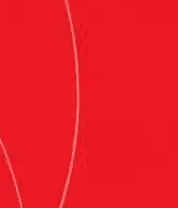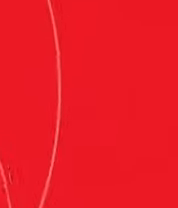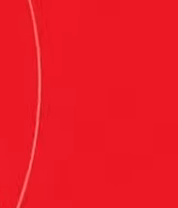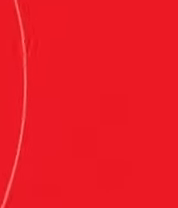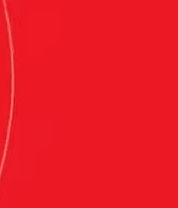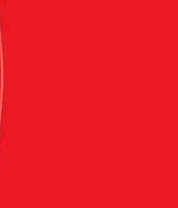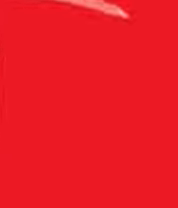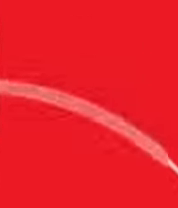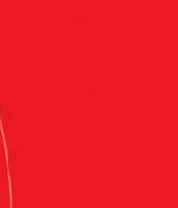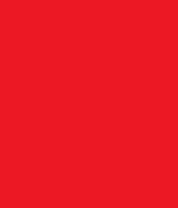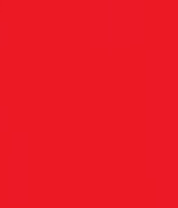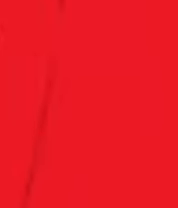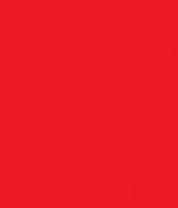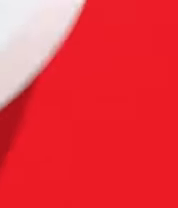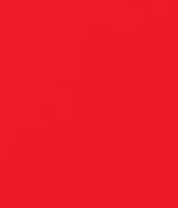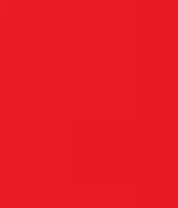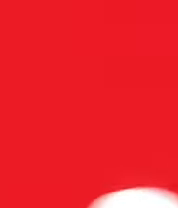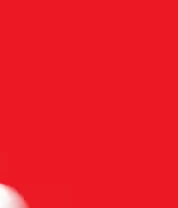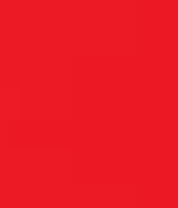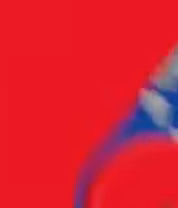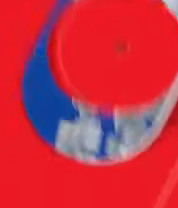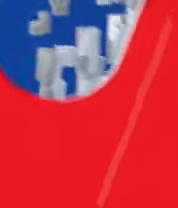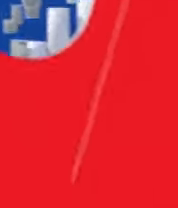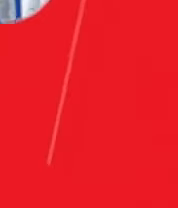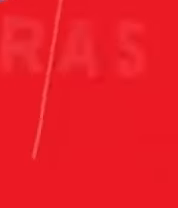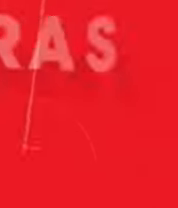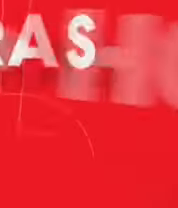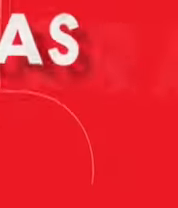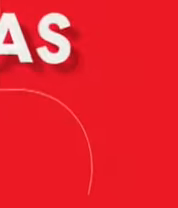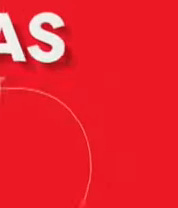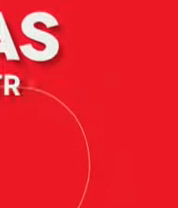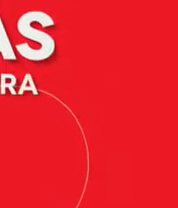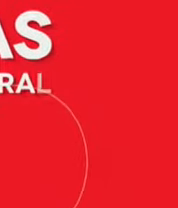24 horas central.